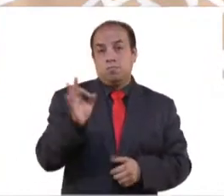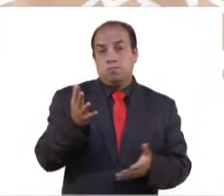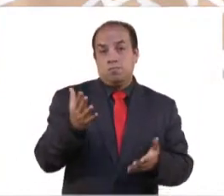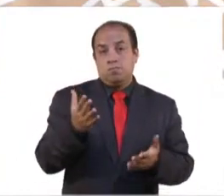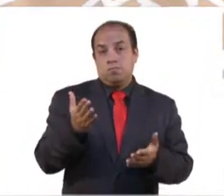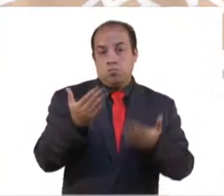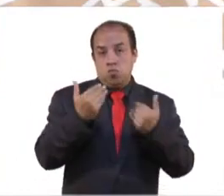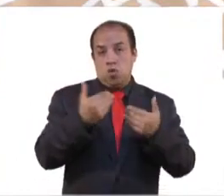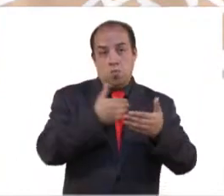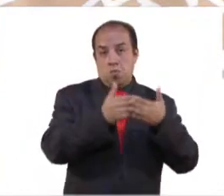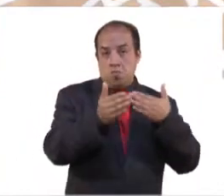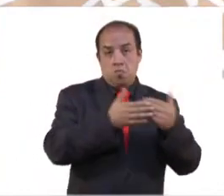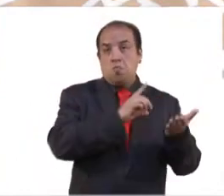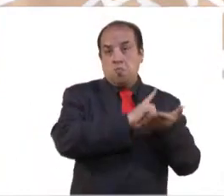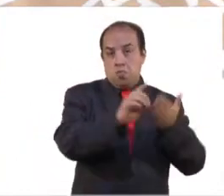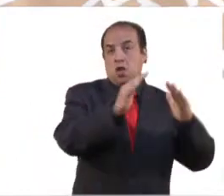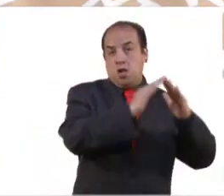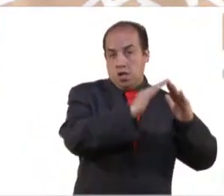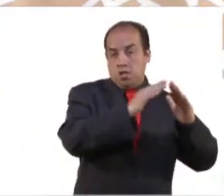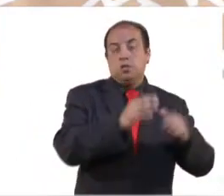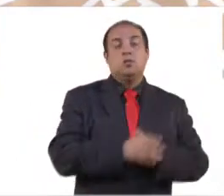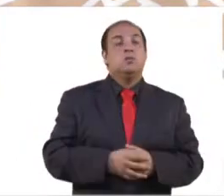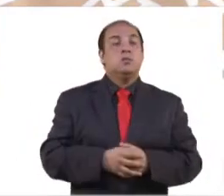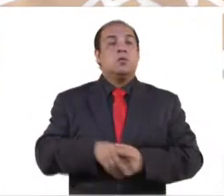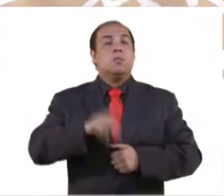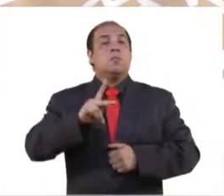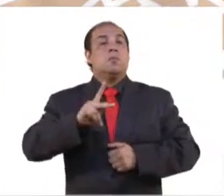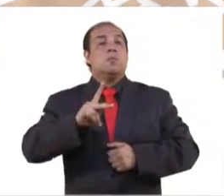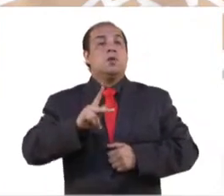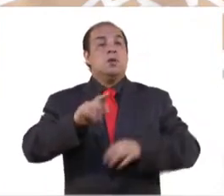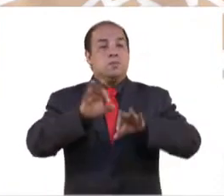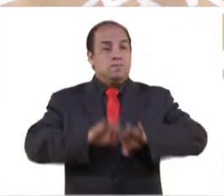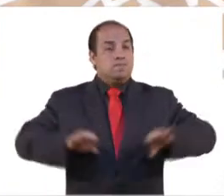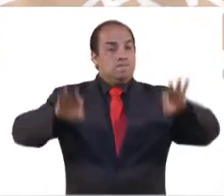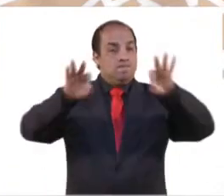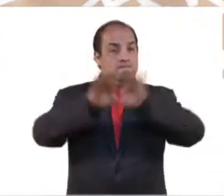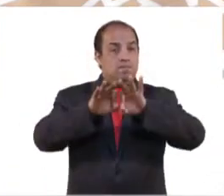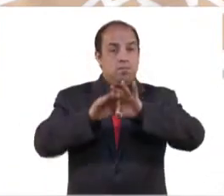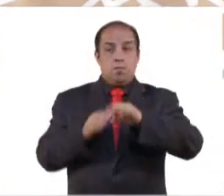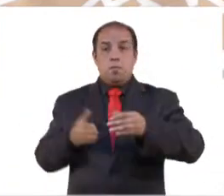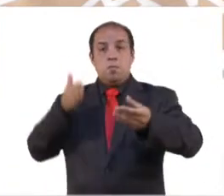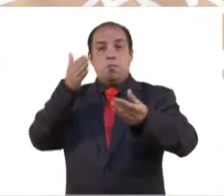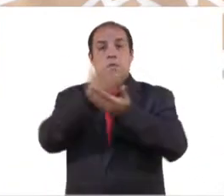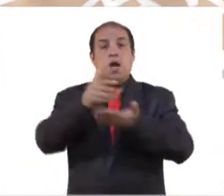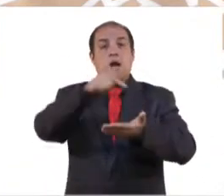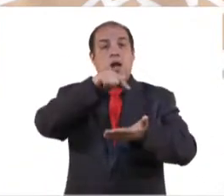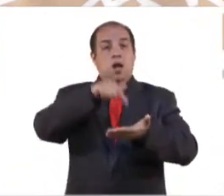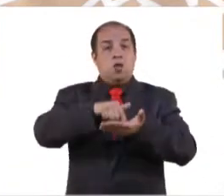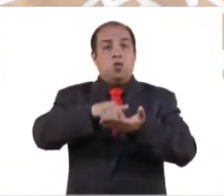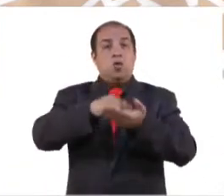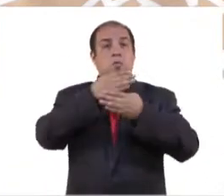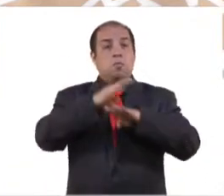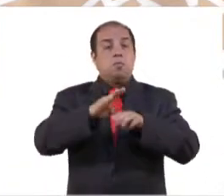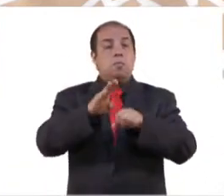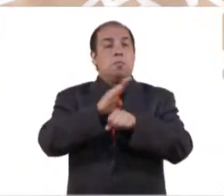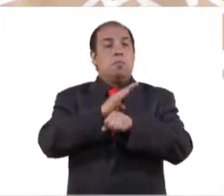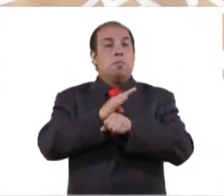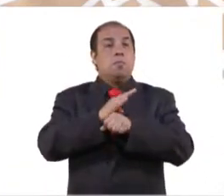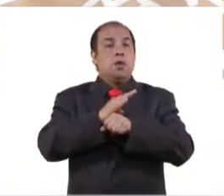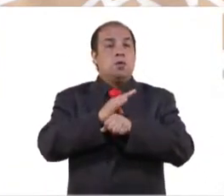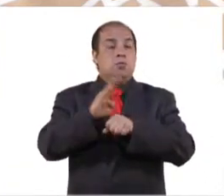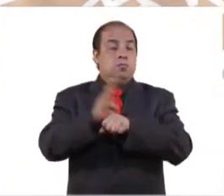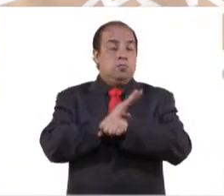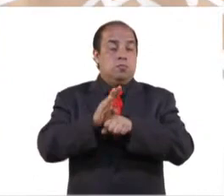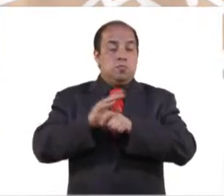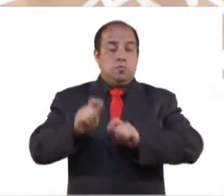tengamos el domicilio actualizado. Pero en resumen, es muy importante que vayan al módulo que se les asigne la hora y en